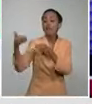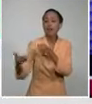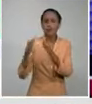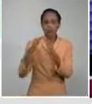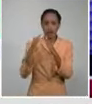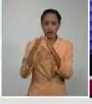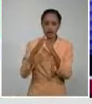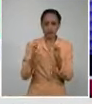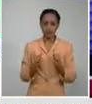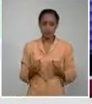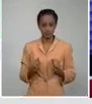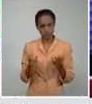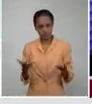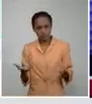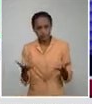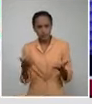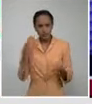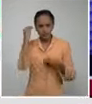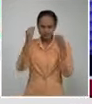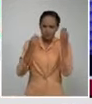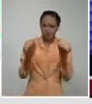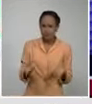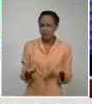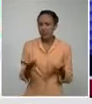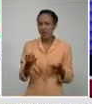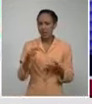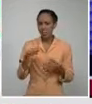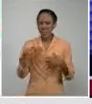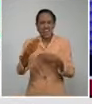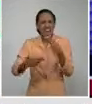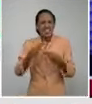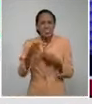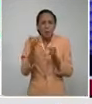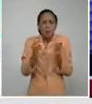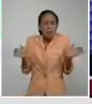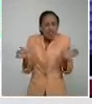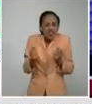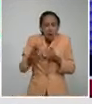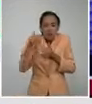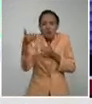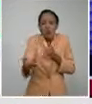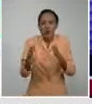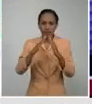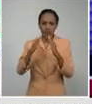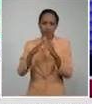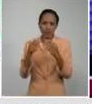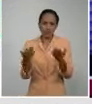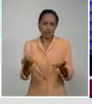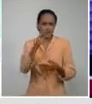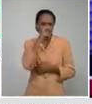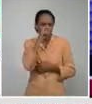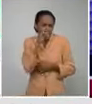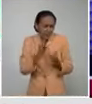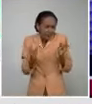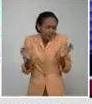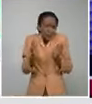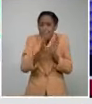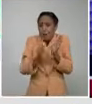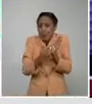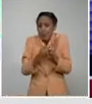Que uno dice, bueno, ¿y qué hace en tiempos de pandemia de COVID un niño de esa edad fuera de su